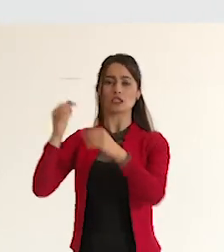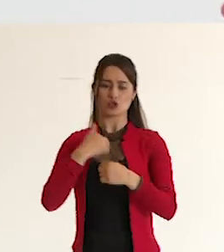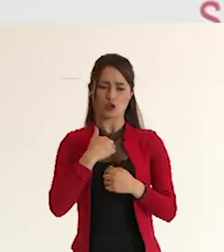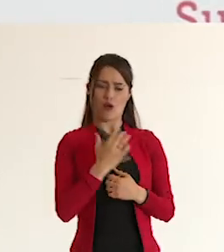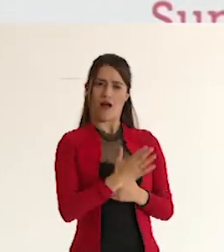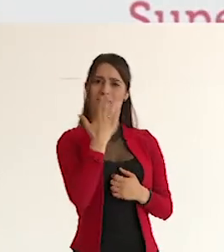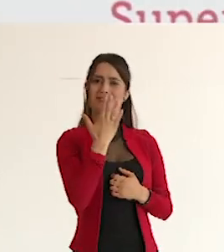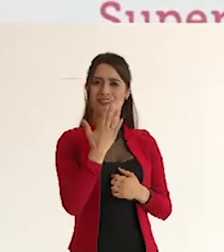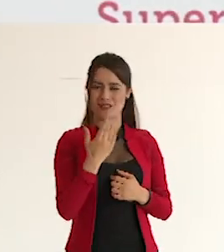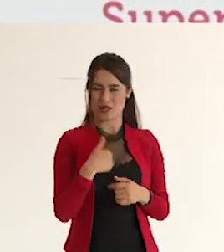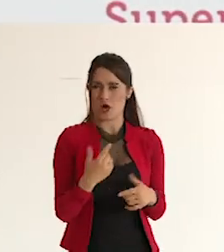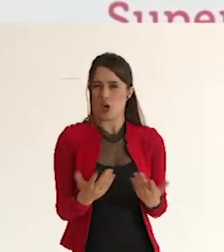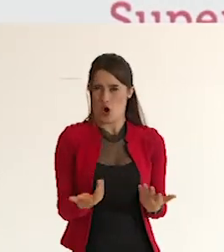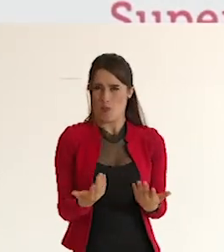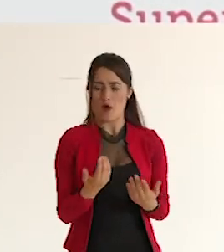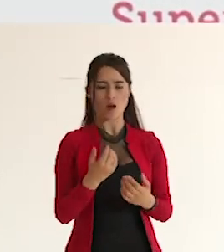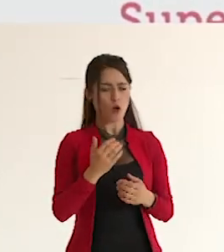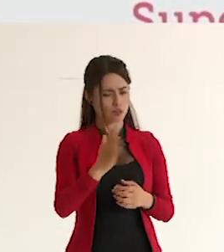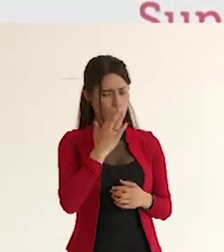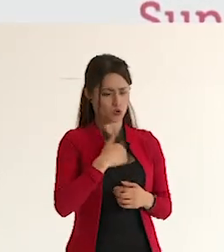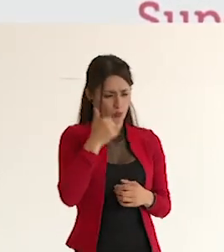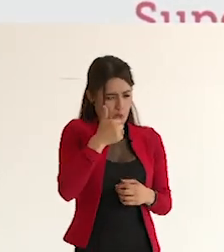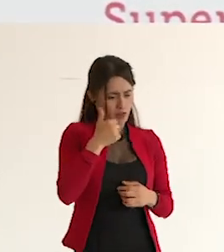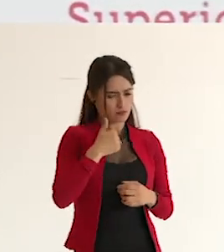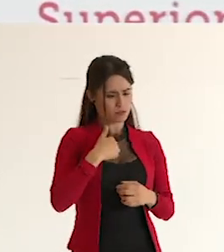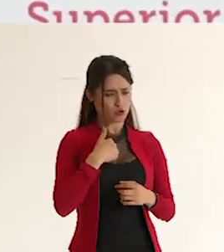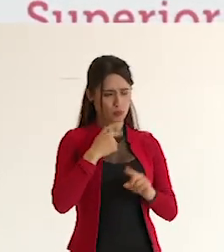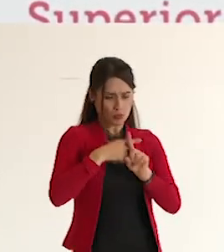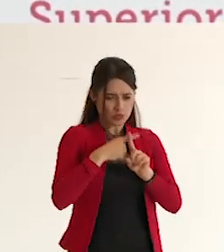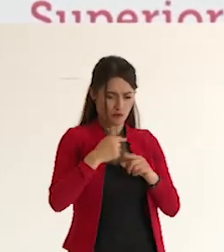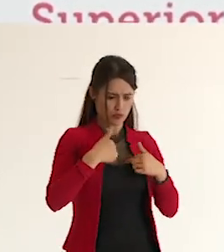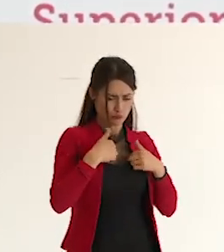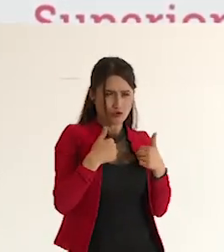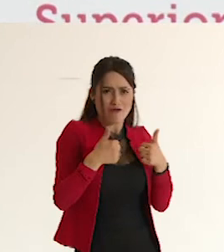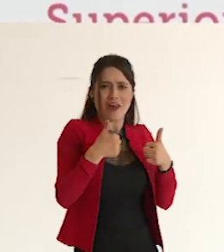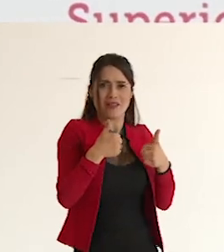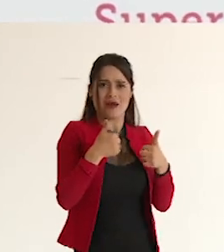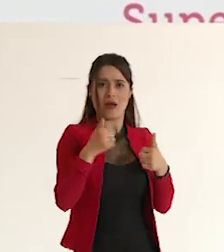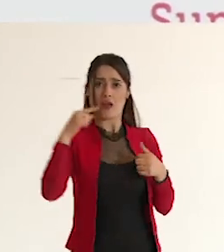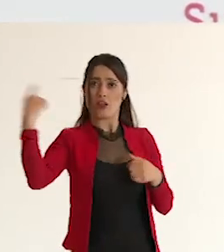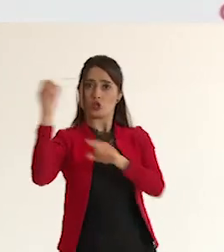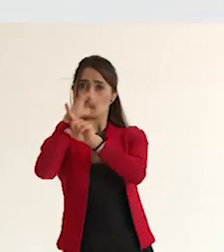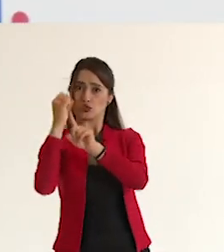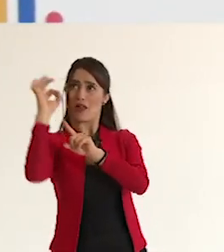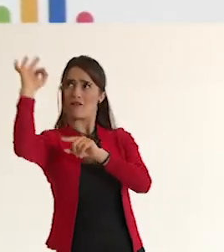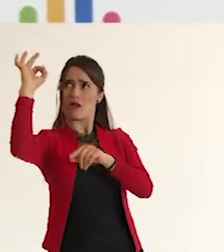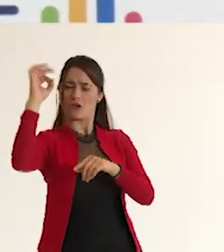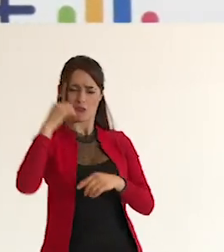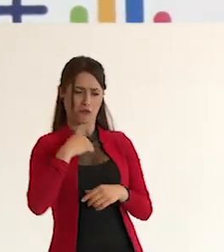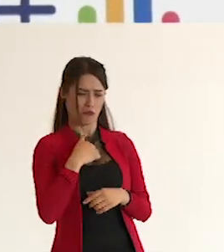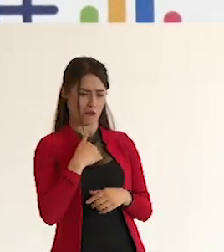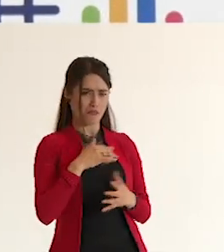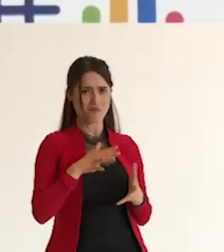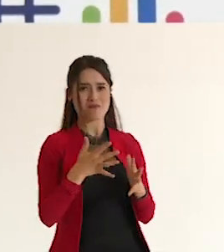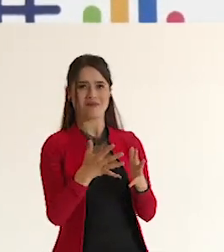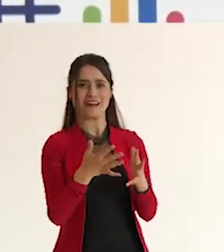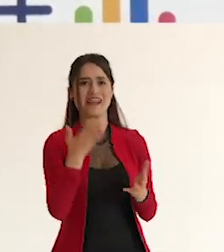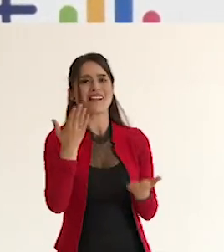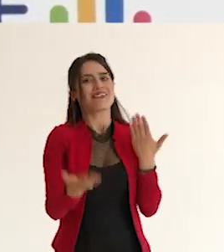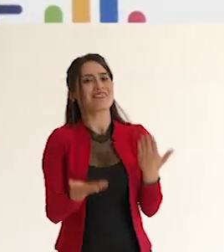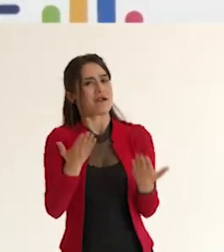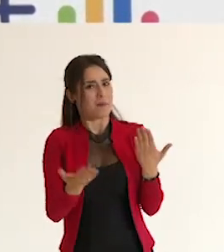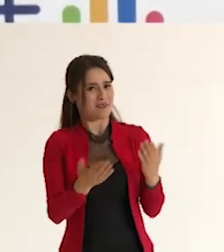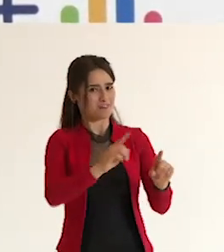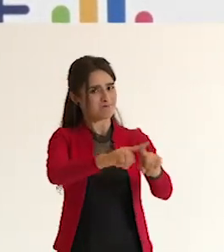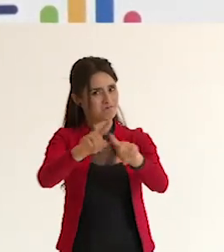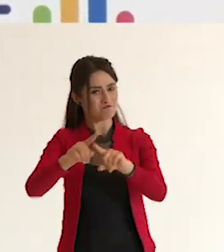confianza interés interpersonal distancia se reduce entonces obviamente aquí estamos encontrando que cuando les preguntamos los